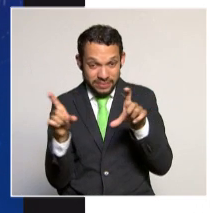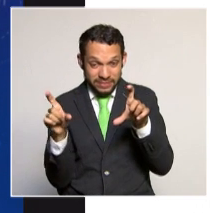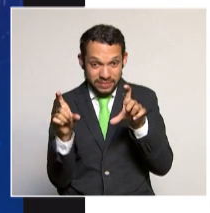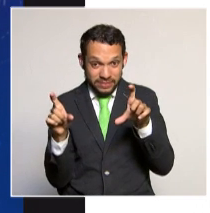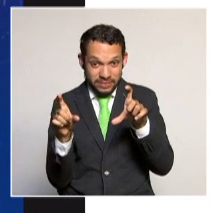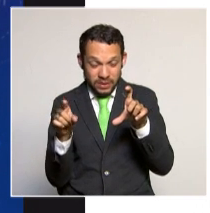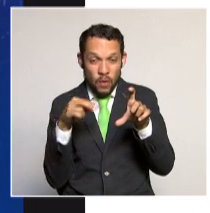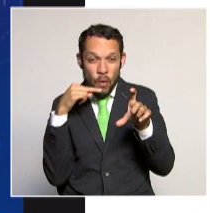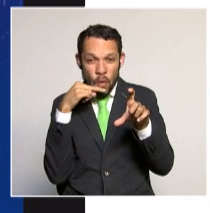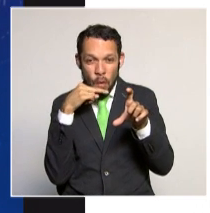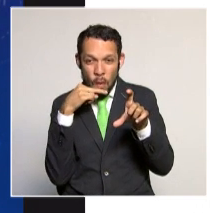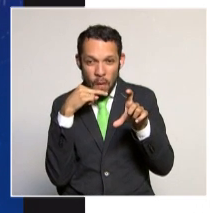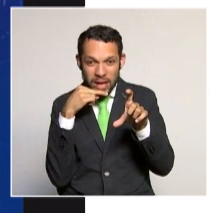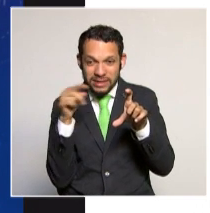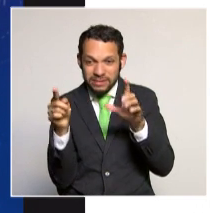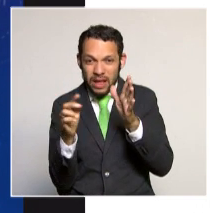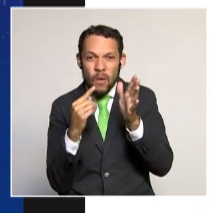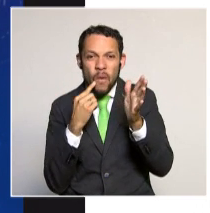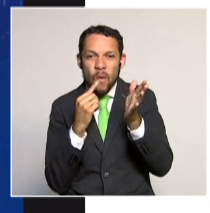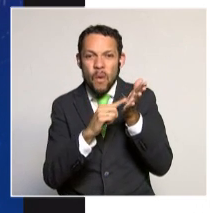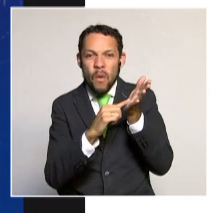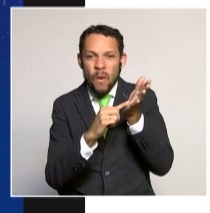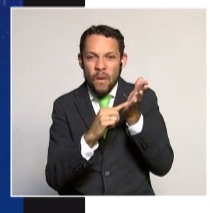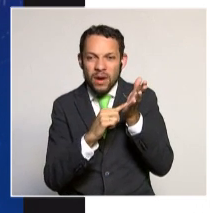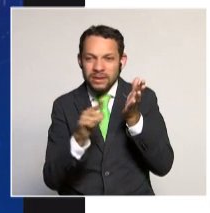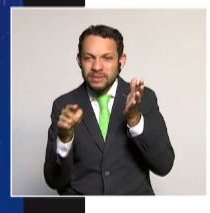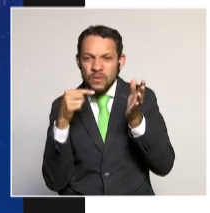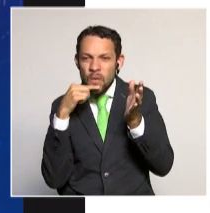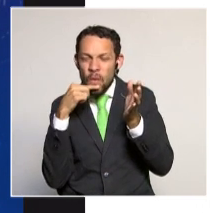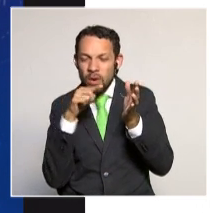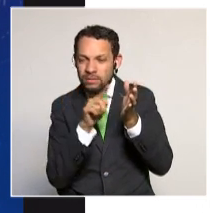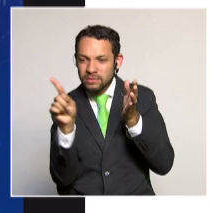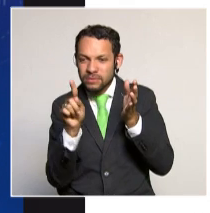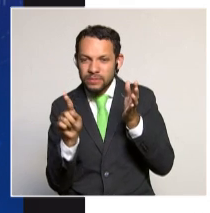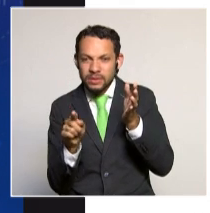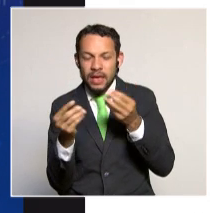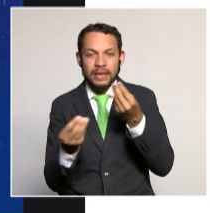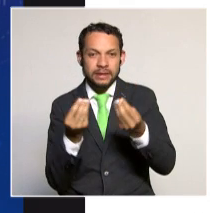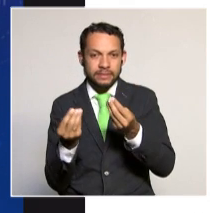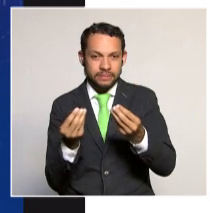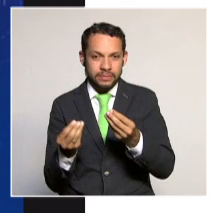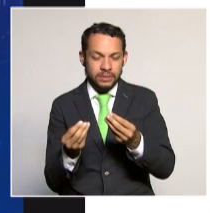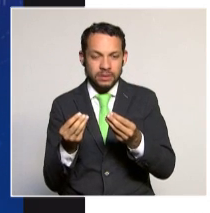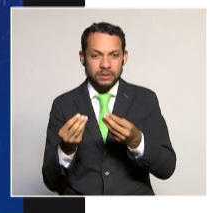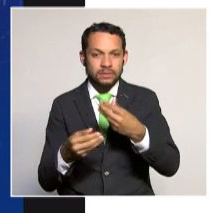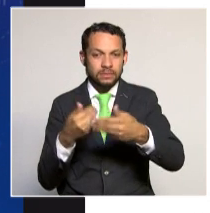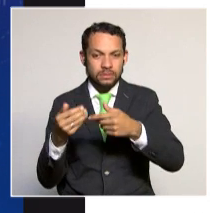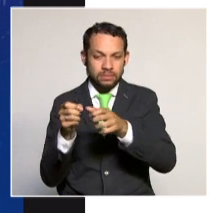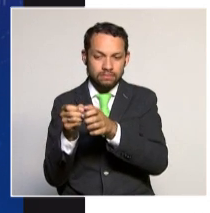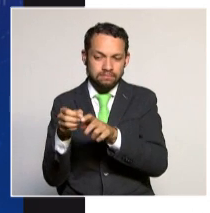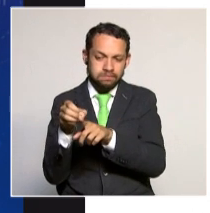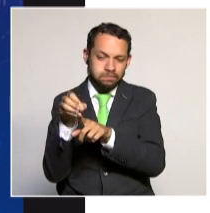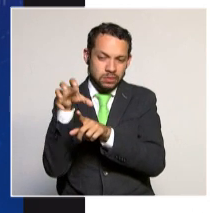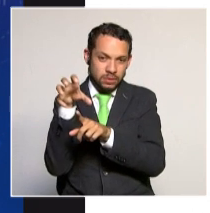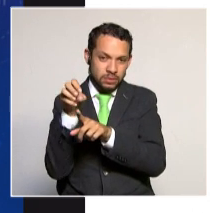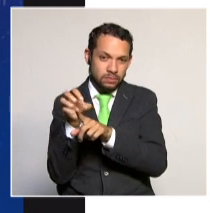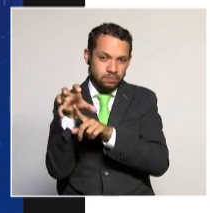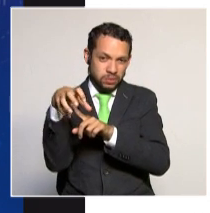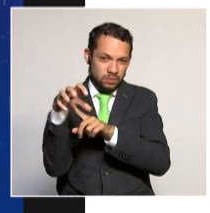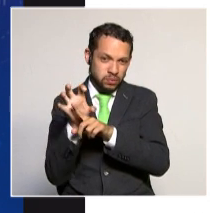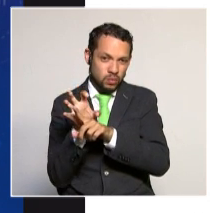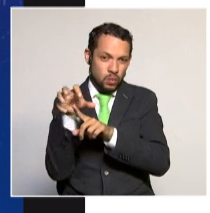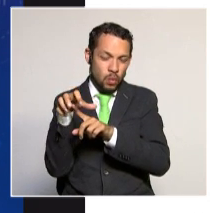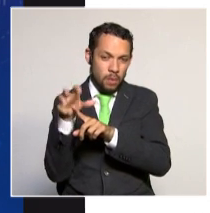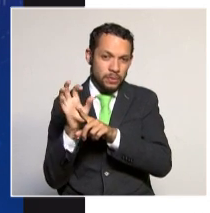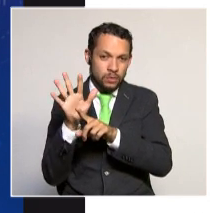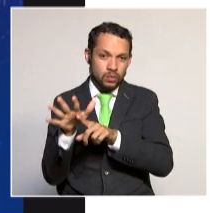fuertemente en rojo, como se ve aquí, en torno a las prolongaciones que suelen ser únicas con colaterales, que